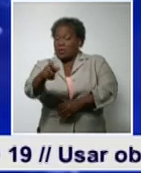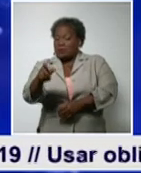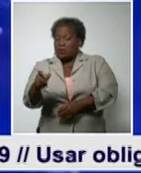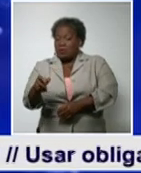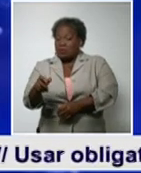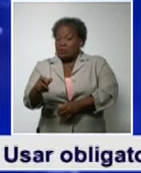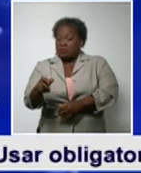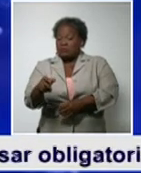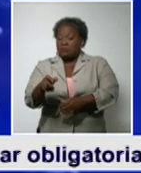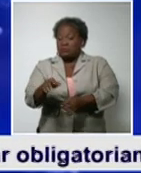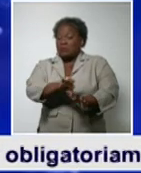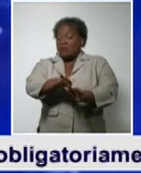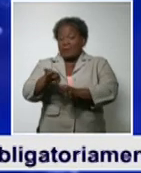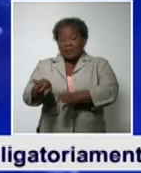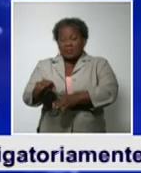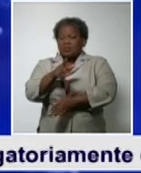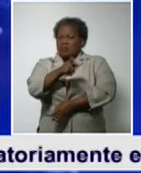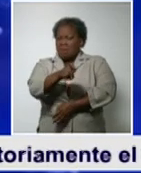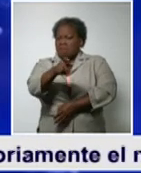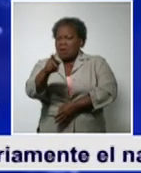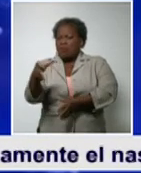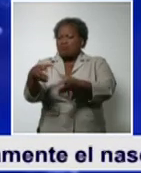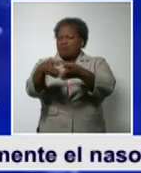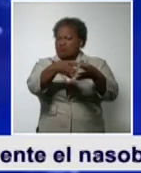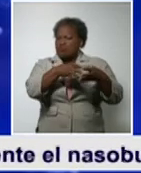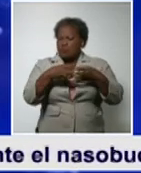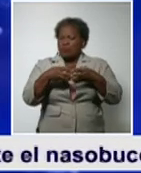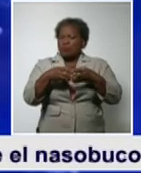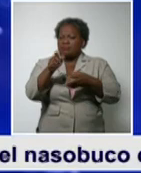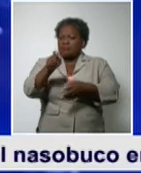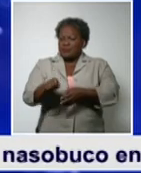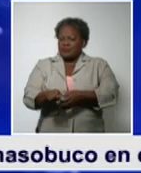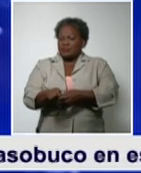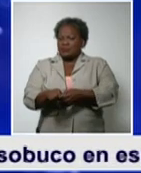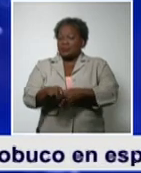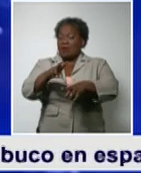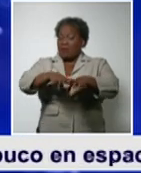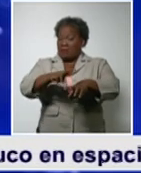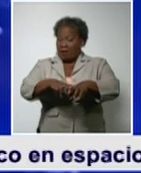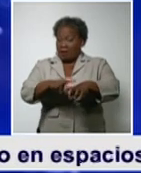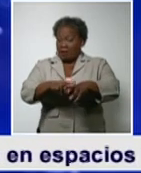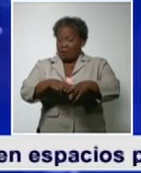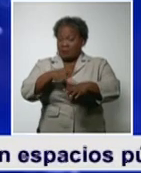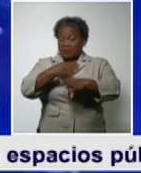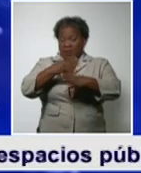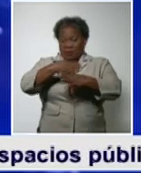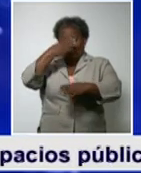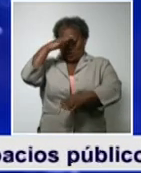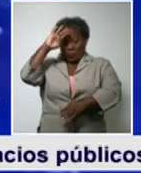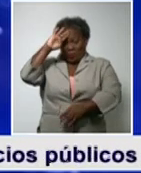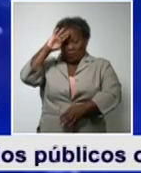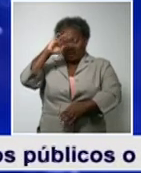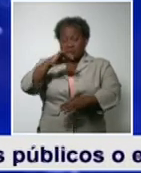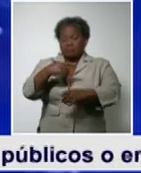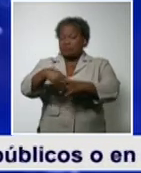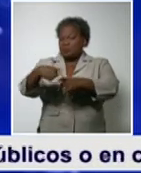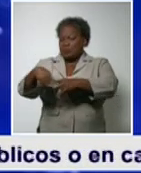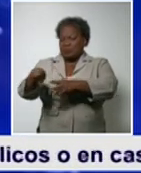un número de personas importante en nuestro país. La Habana, Santiago de Cuba y otros